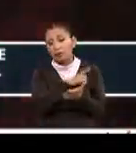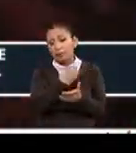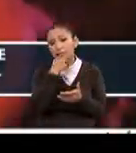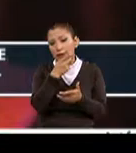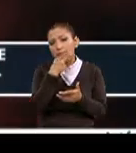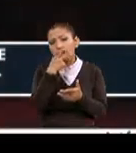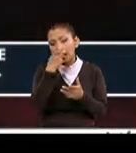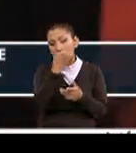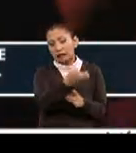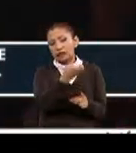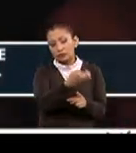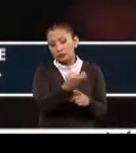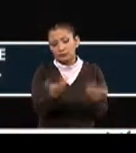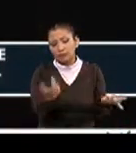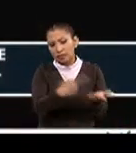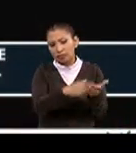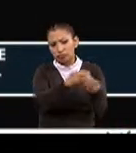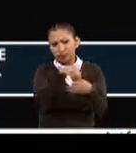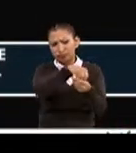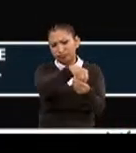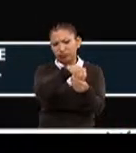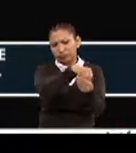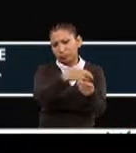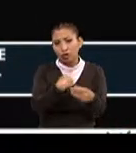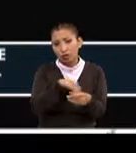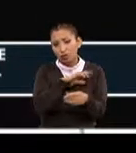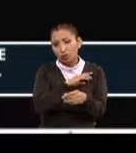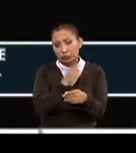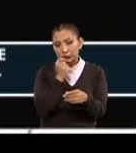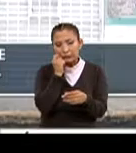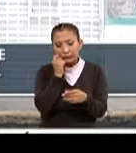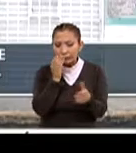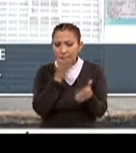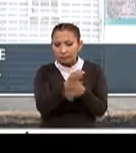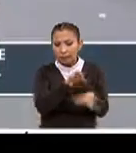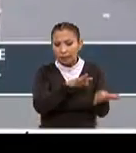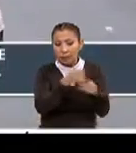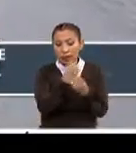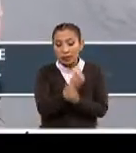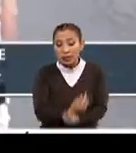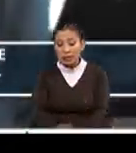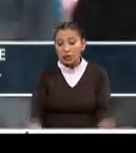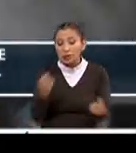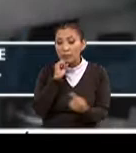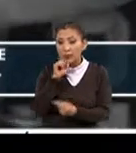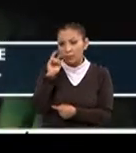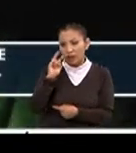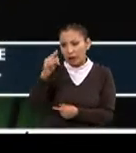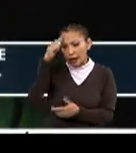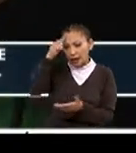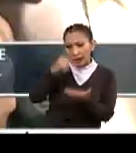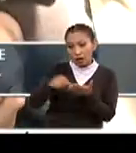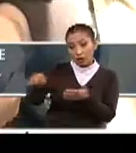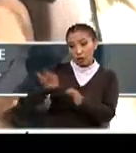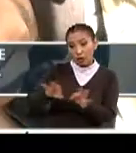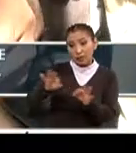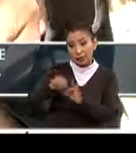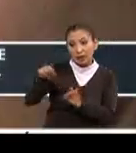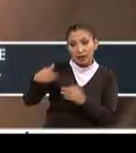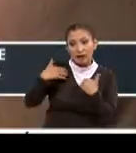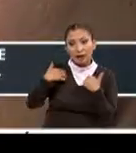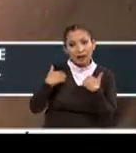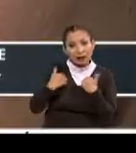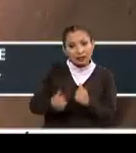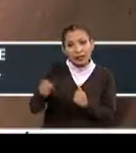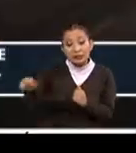hablar de esto. Nosotros nos atrevimos a trabajar con niños por lo mismo, ¿no? Porque creíamos que era importante